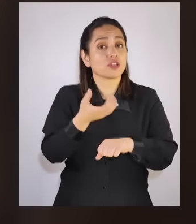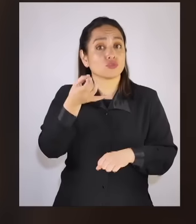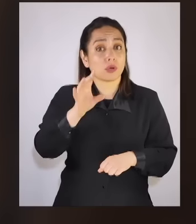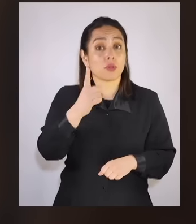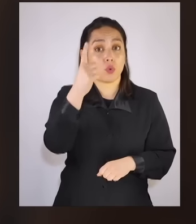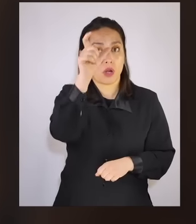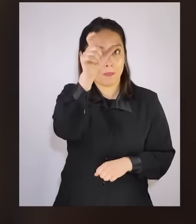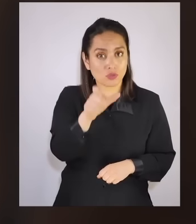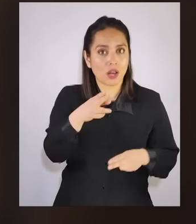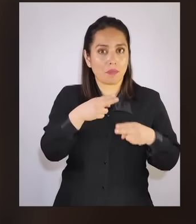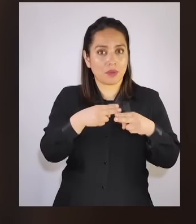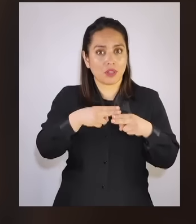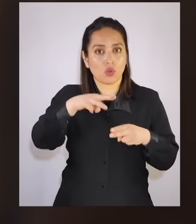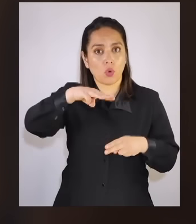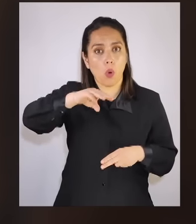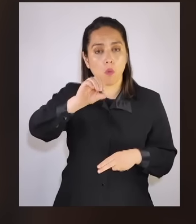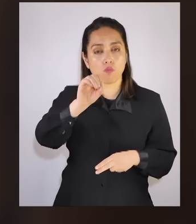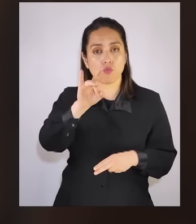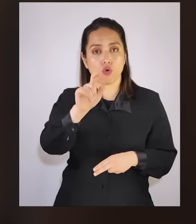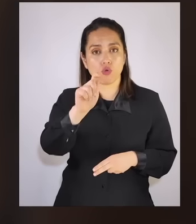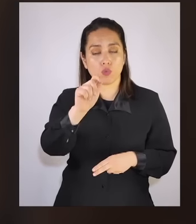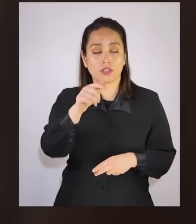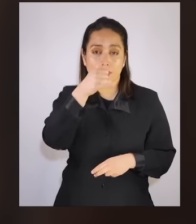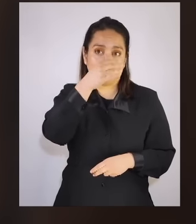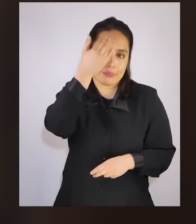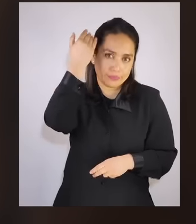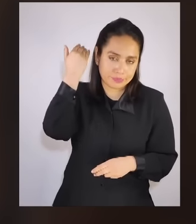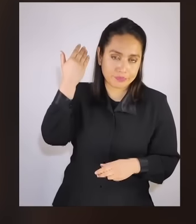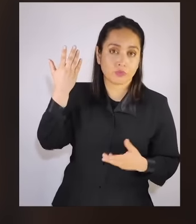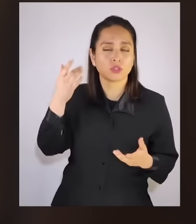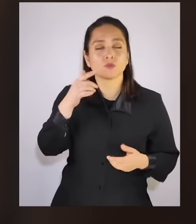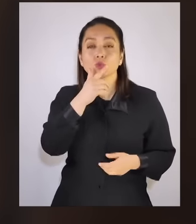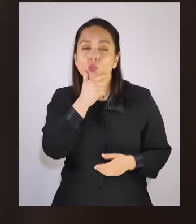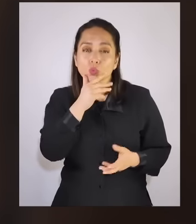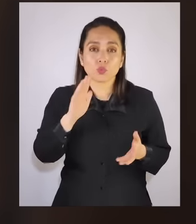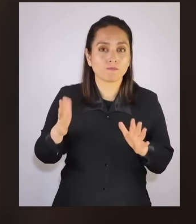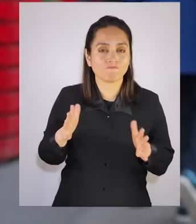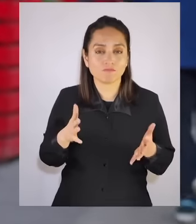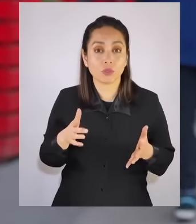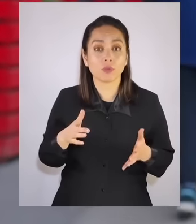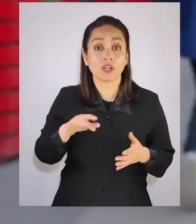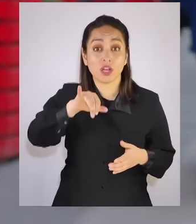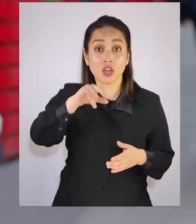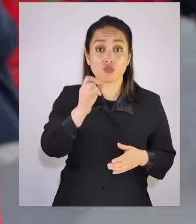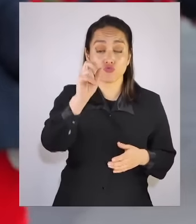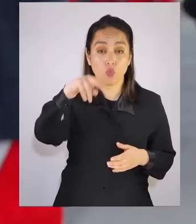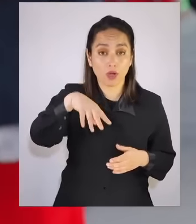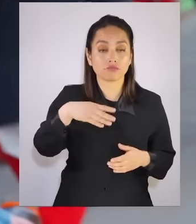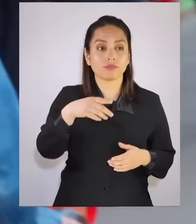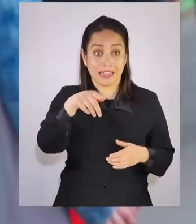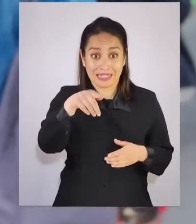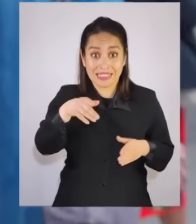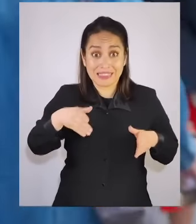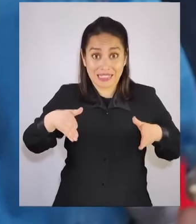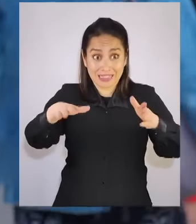una persona de apellido Moat durante la época, por lo que sospechamos que Juan Moat creció en este